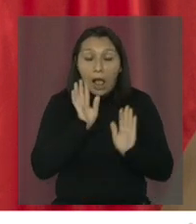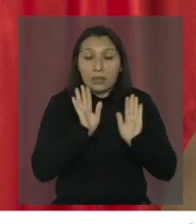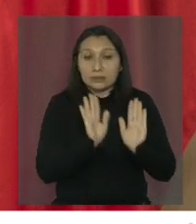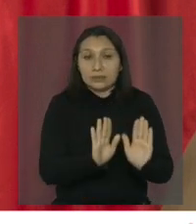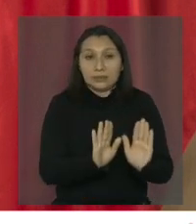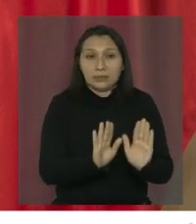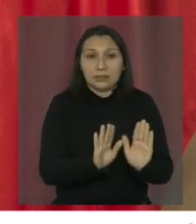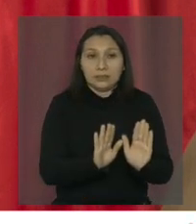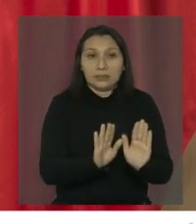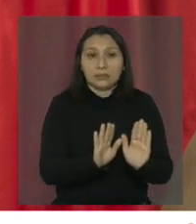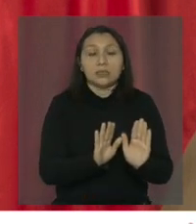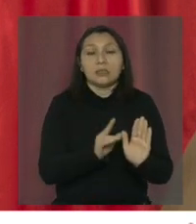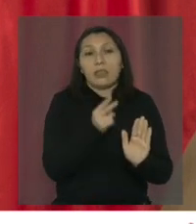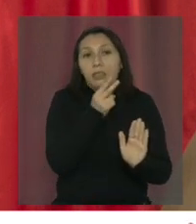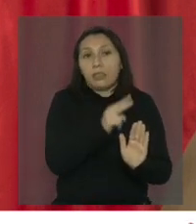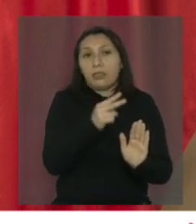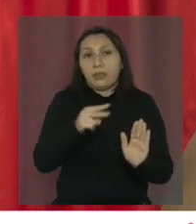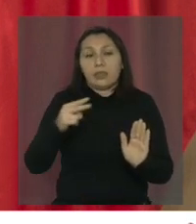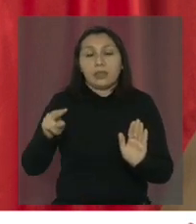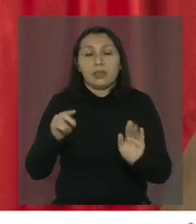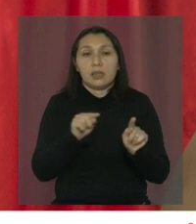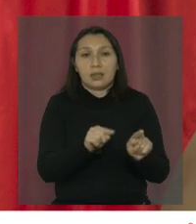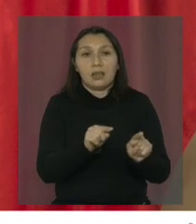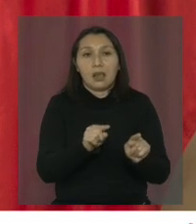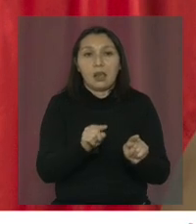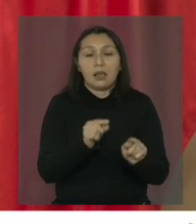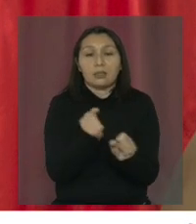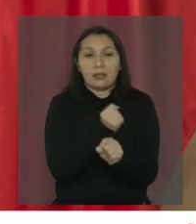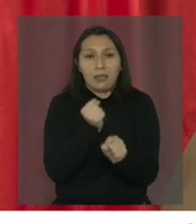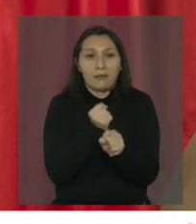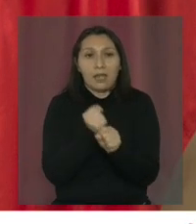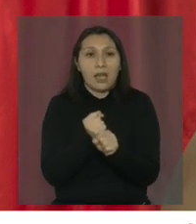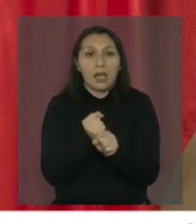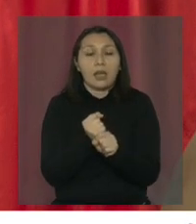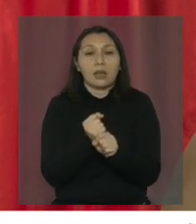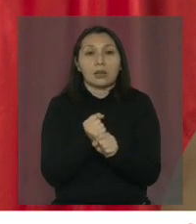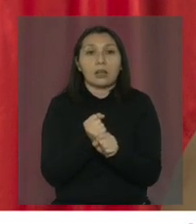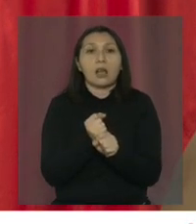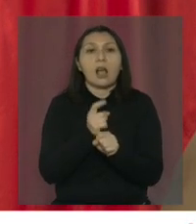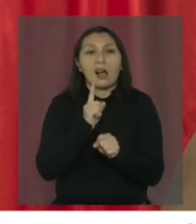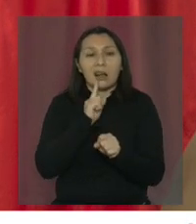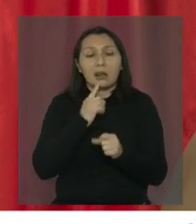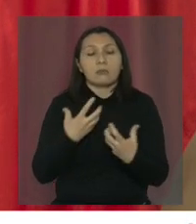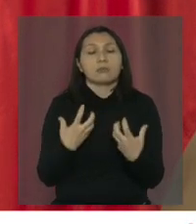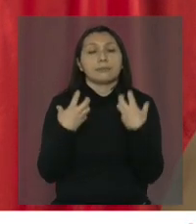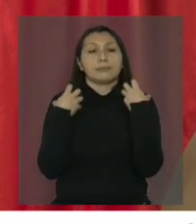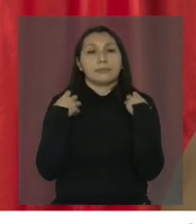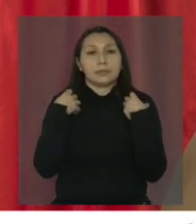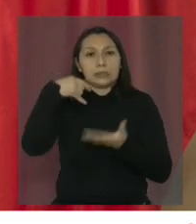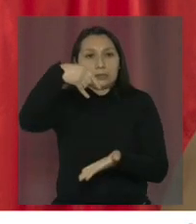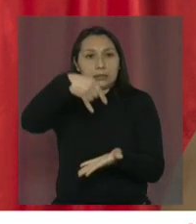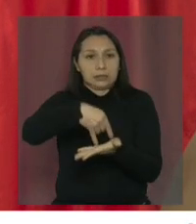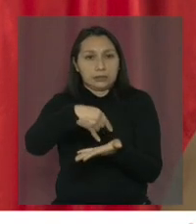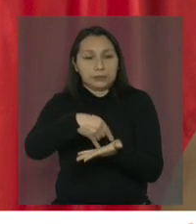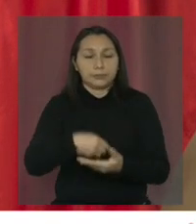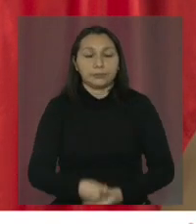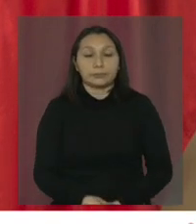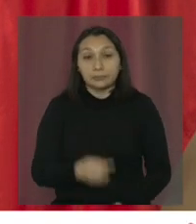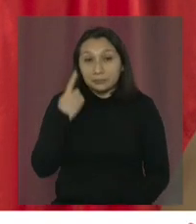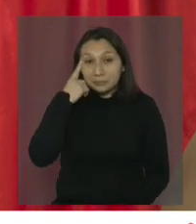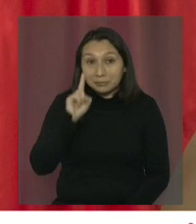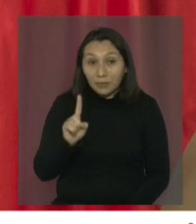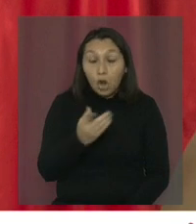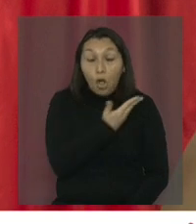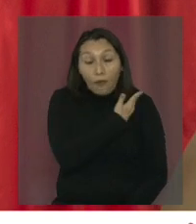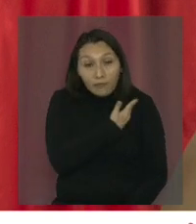son las atribuciones en las cuales están trabajando es cierto en la cual se enmarca el quehacer del parlamento pero como